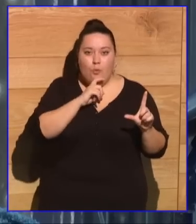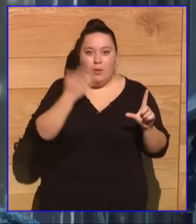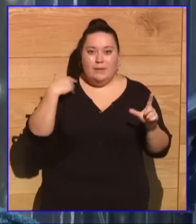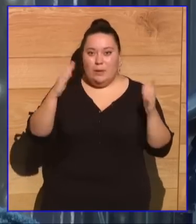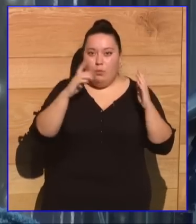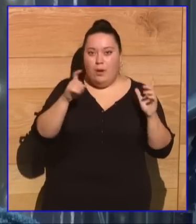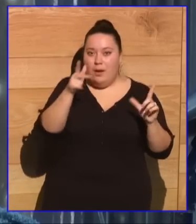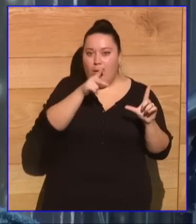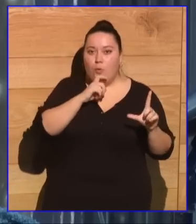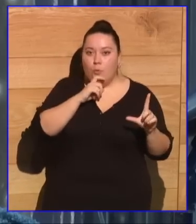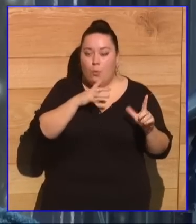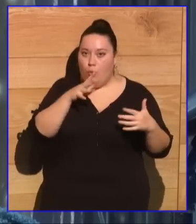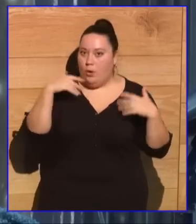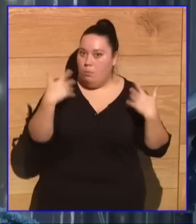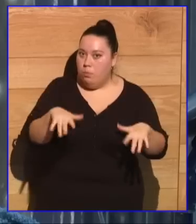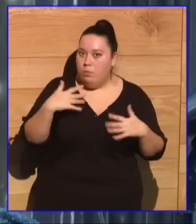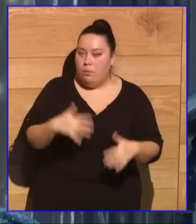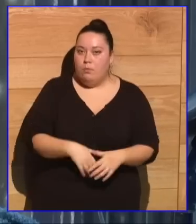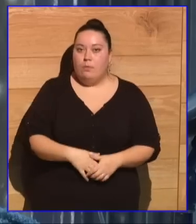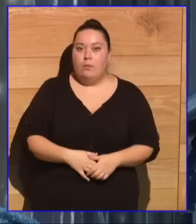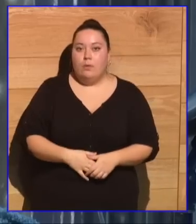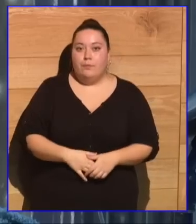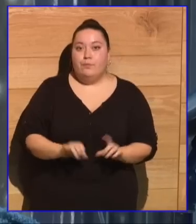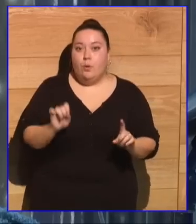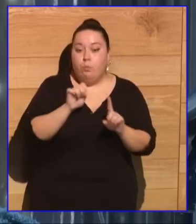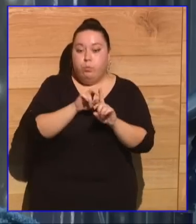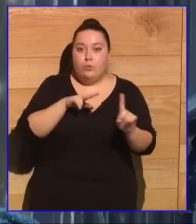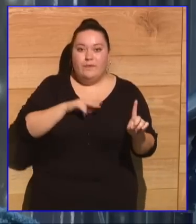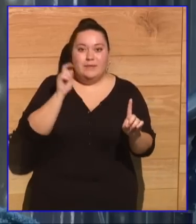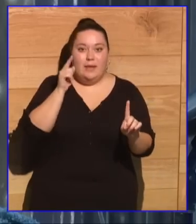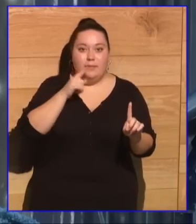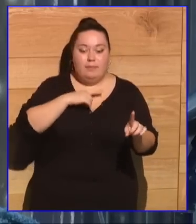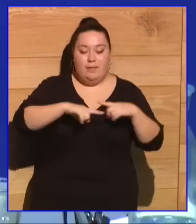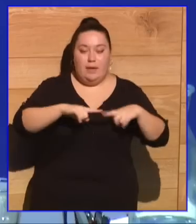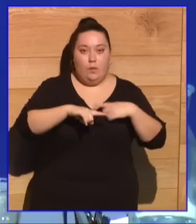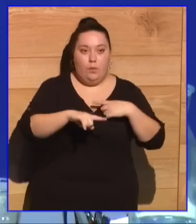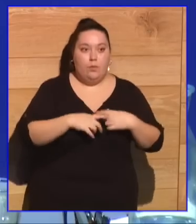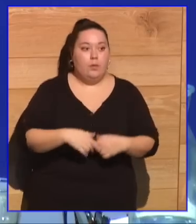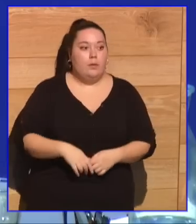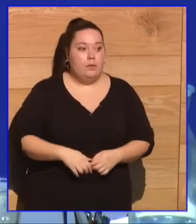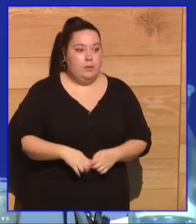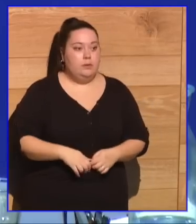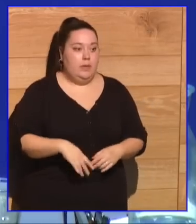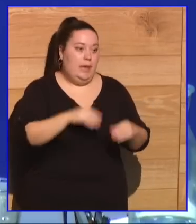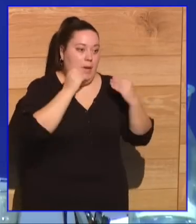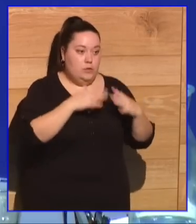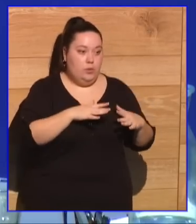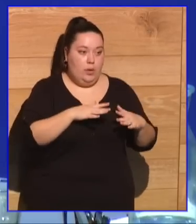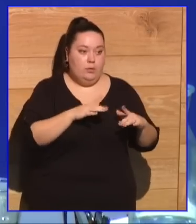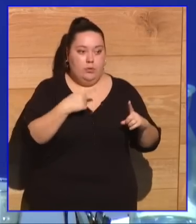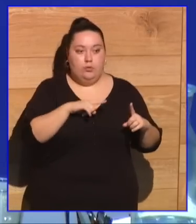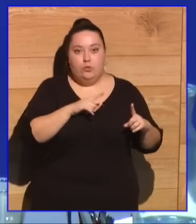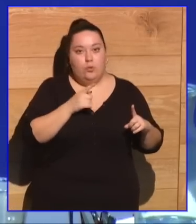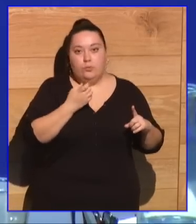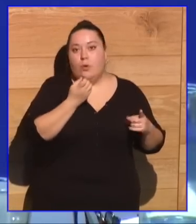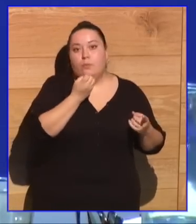aquella época, porque es que es una brutalidad. O sea, ya desde el punto de vista de dirección. Claro, aparte de la historia en sí, la que yo creo que vamos a